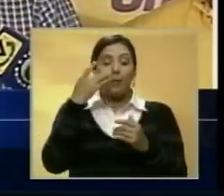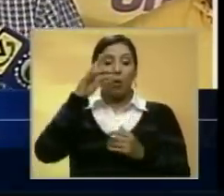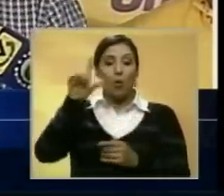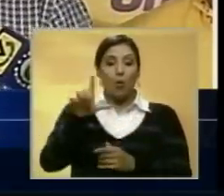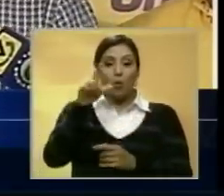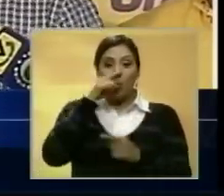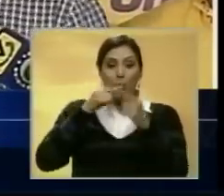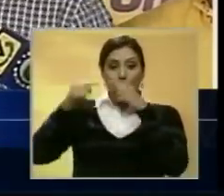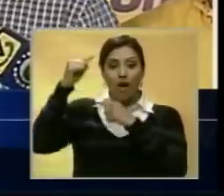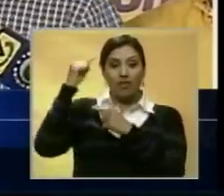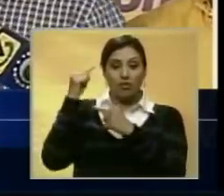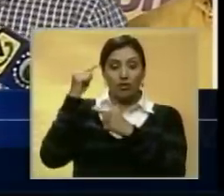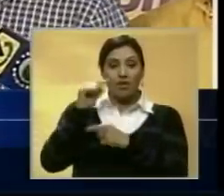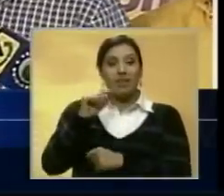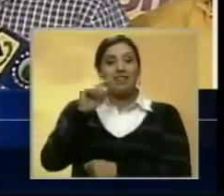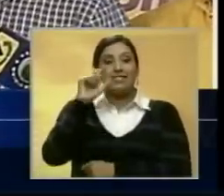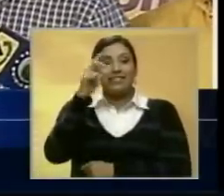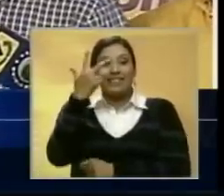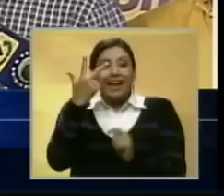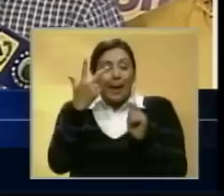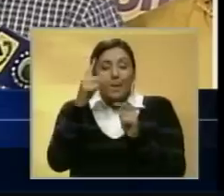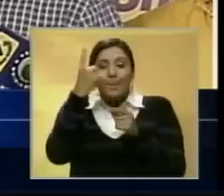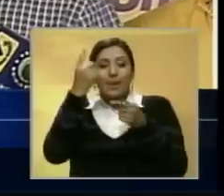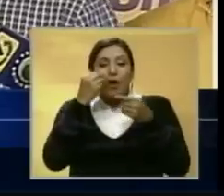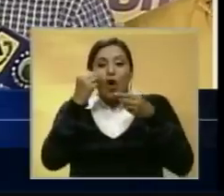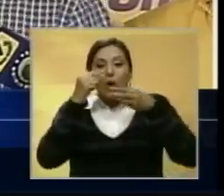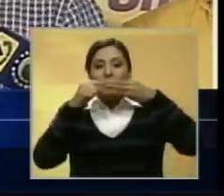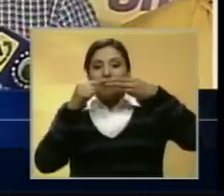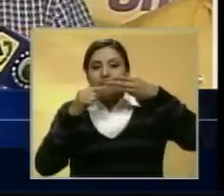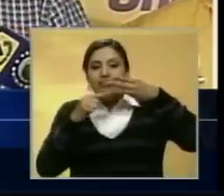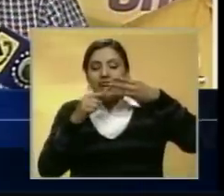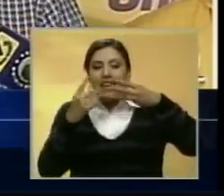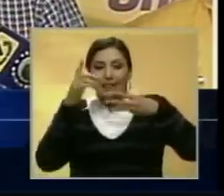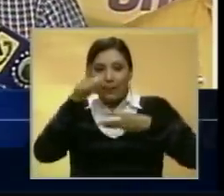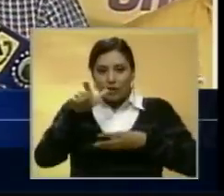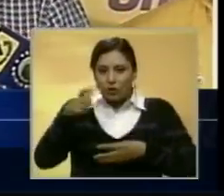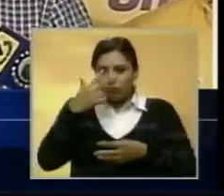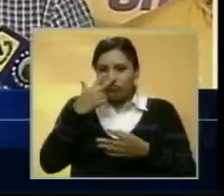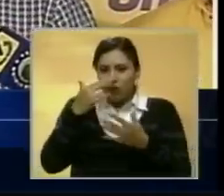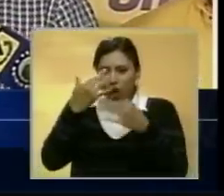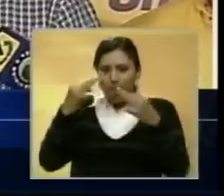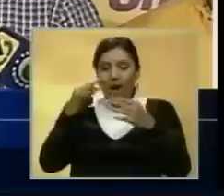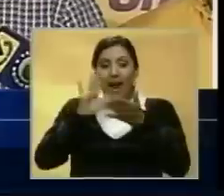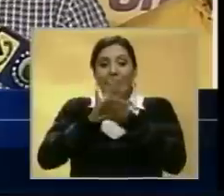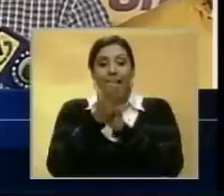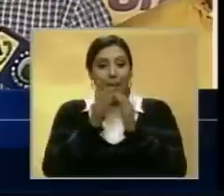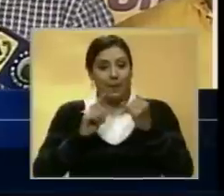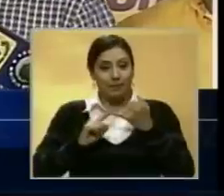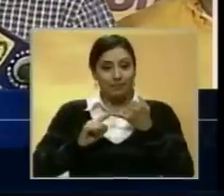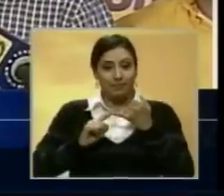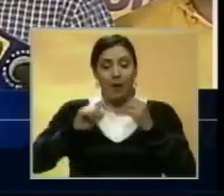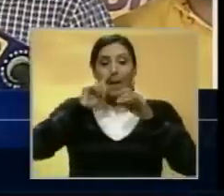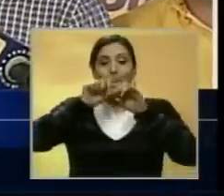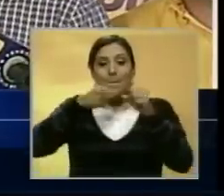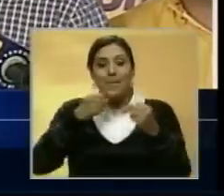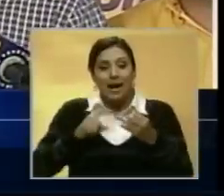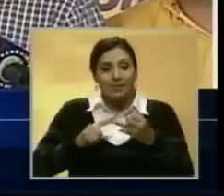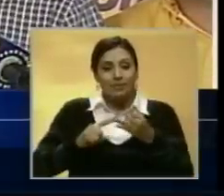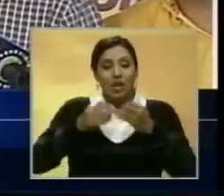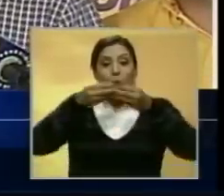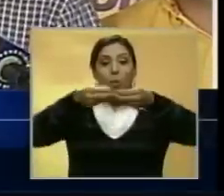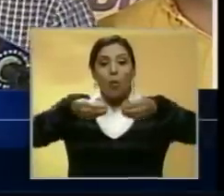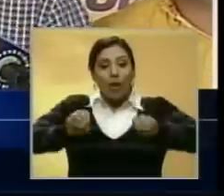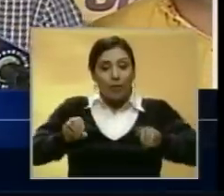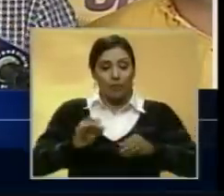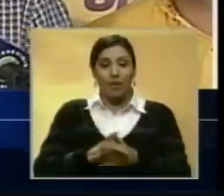año pasado, los 3 principales alimentos que consumía el venezolano promedio era la arepa, el pan y los